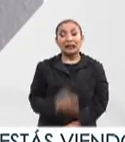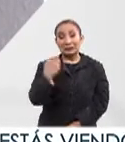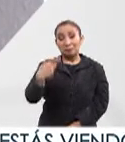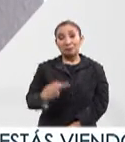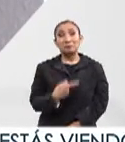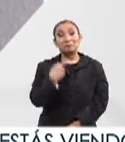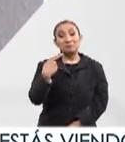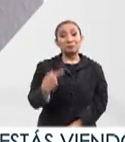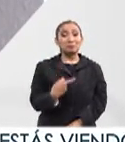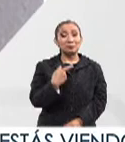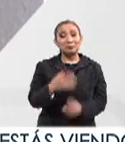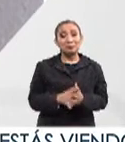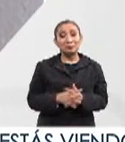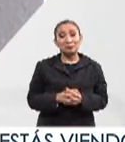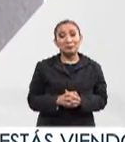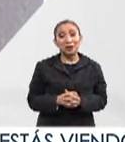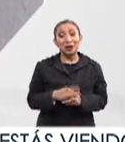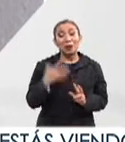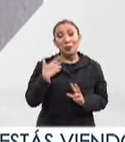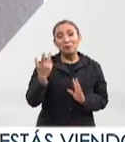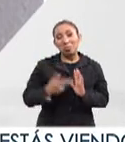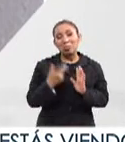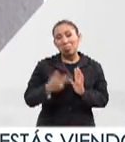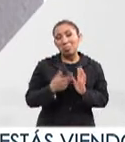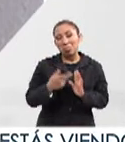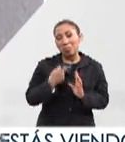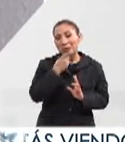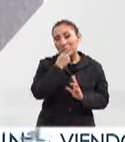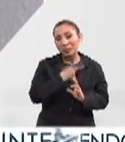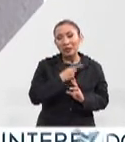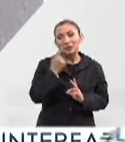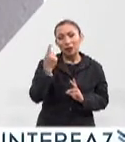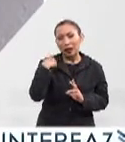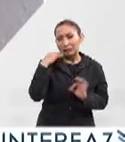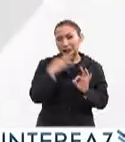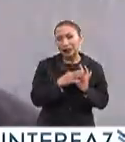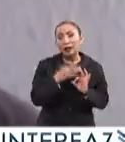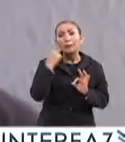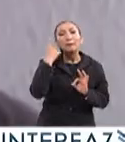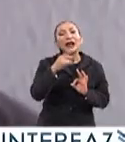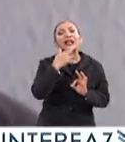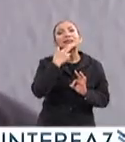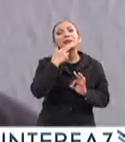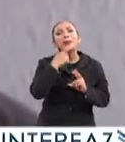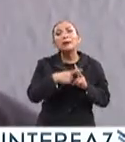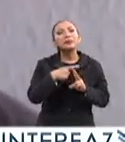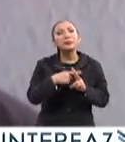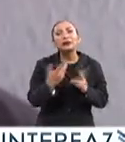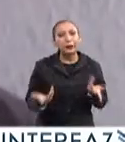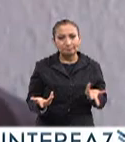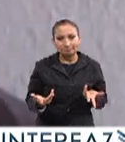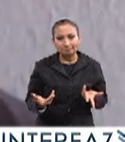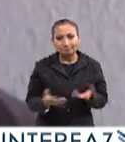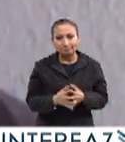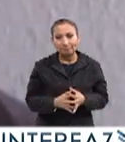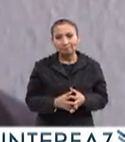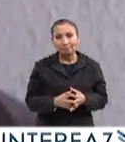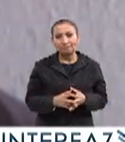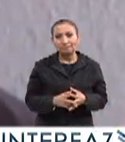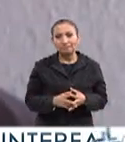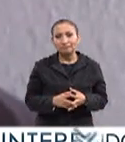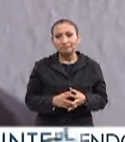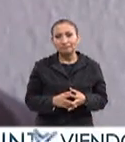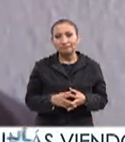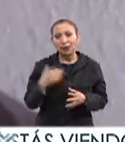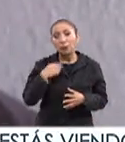una pregunta que se suele hacer con bastante frecuencia, ¿no? La pregunta más correcta sería ¿para qué nos sirven las matemáticas? Exacto. Y acabaríamos,